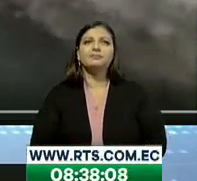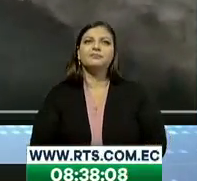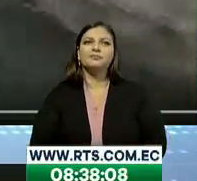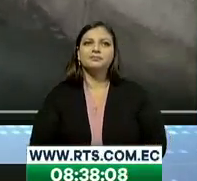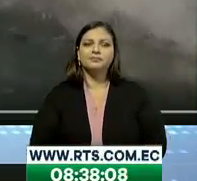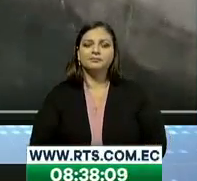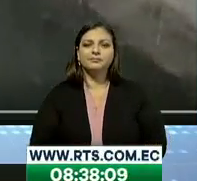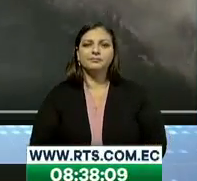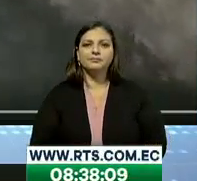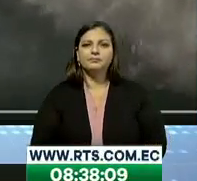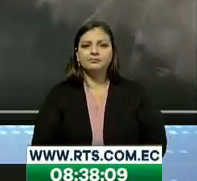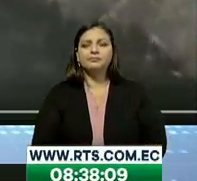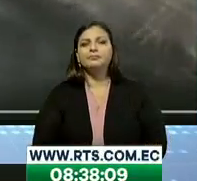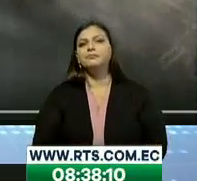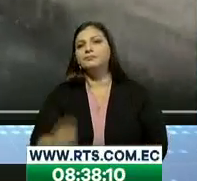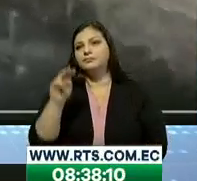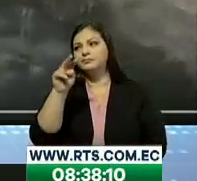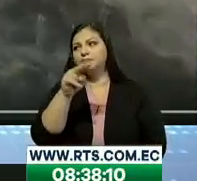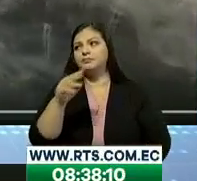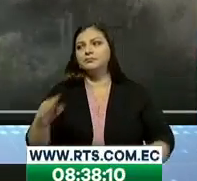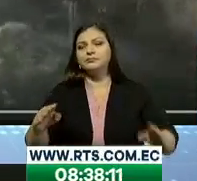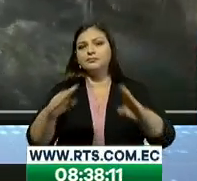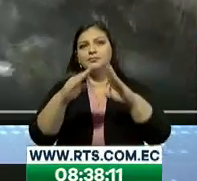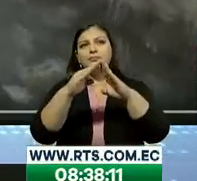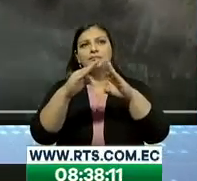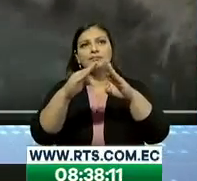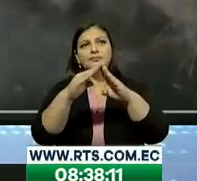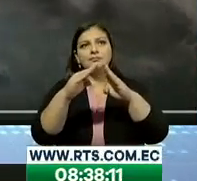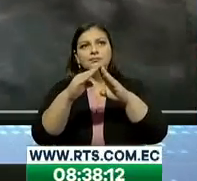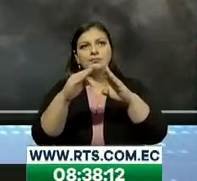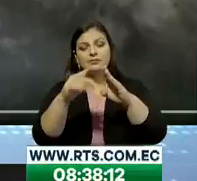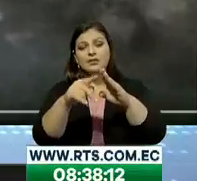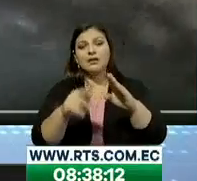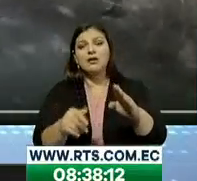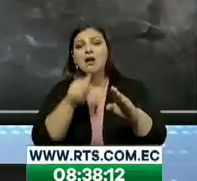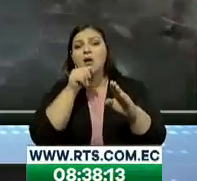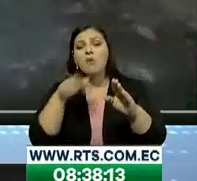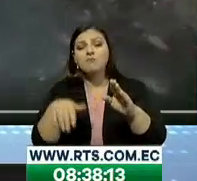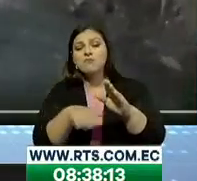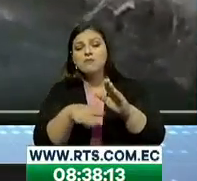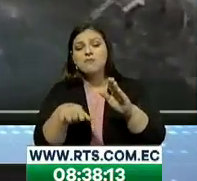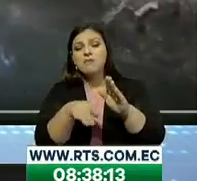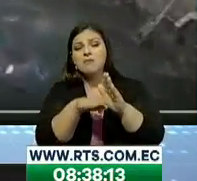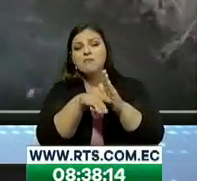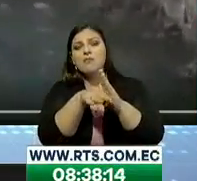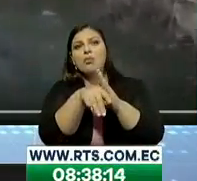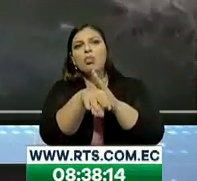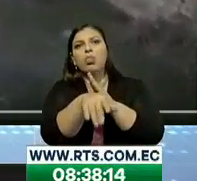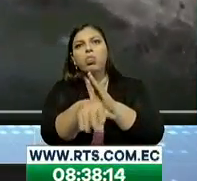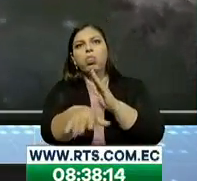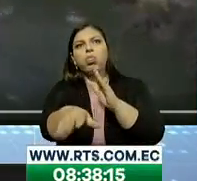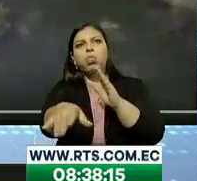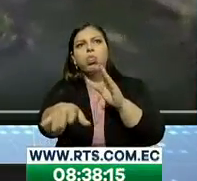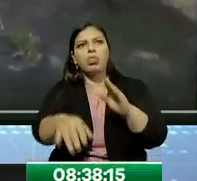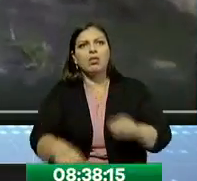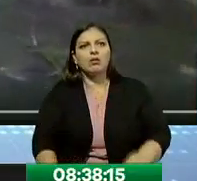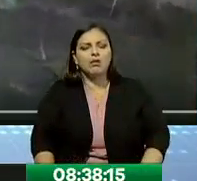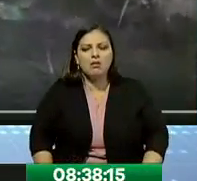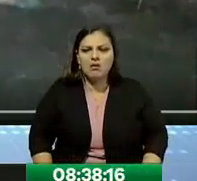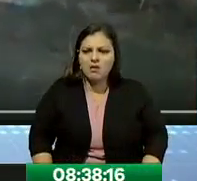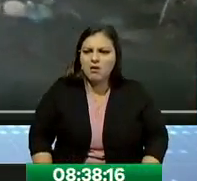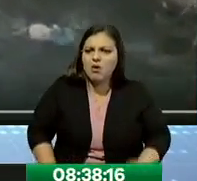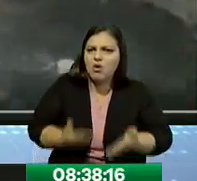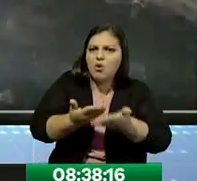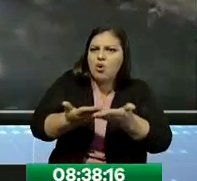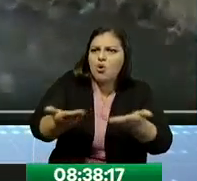de la vivienda y tienen algunas cosas que se le dan hasta dañado debido a que esta tubería por supuesto se hace y que